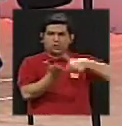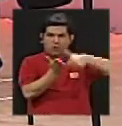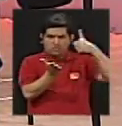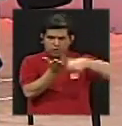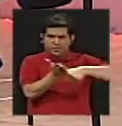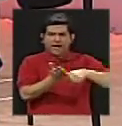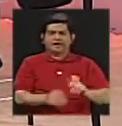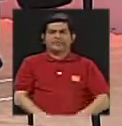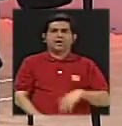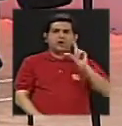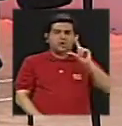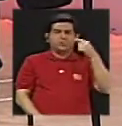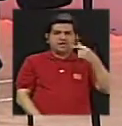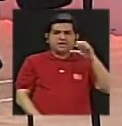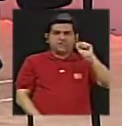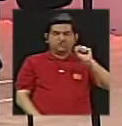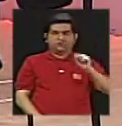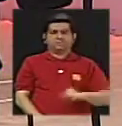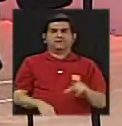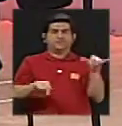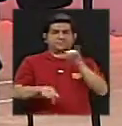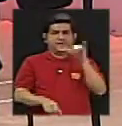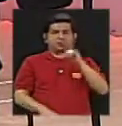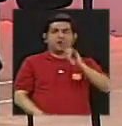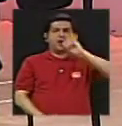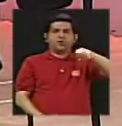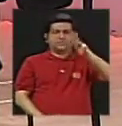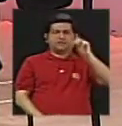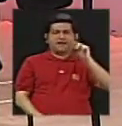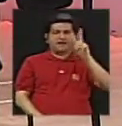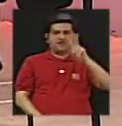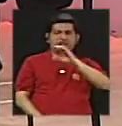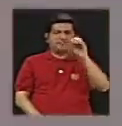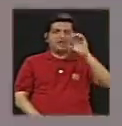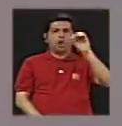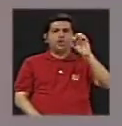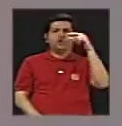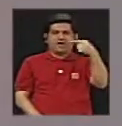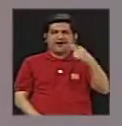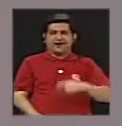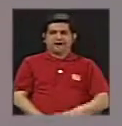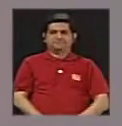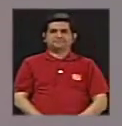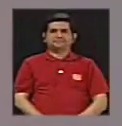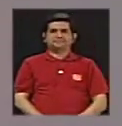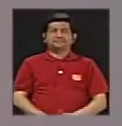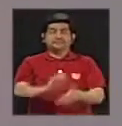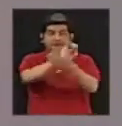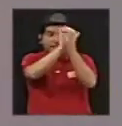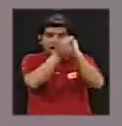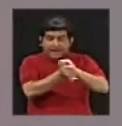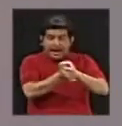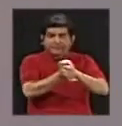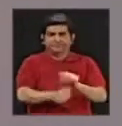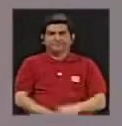por Luis Guillermo Solís, sino también por José María Villalta y por Otto Guevara. Entonces el cambio estaba